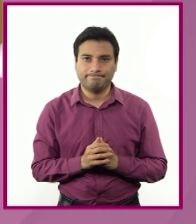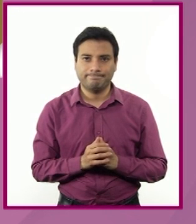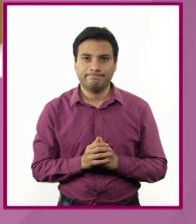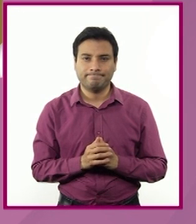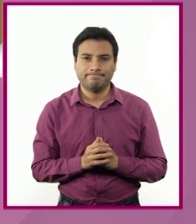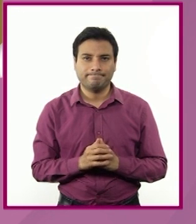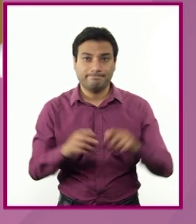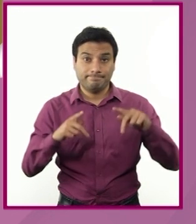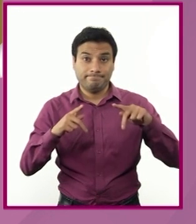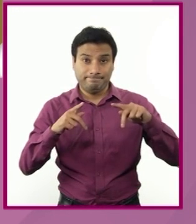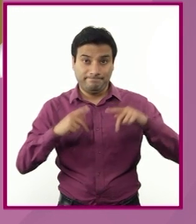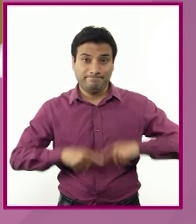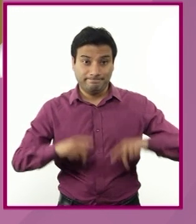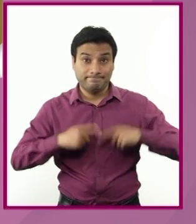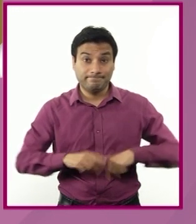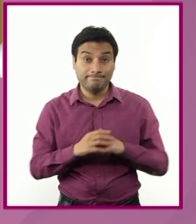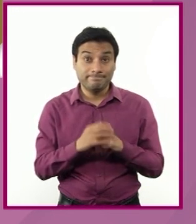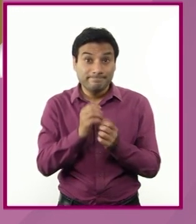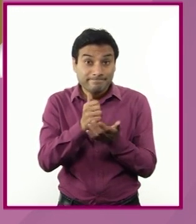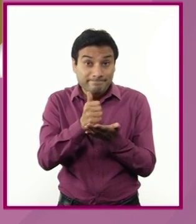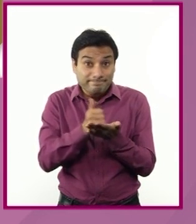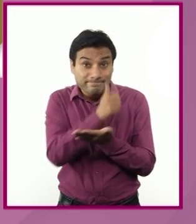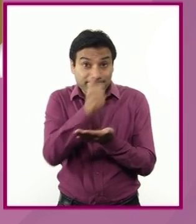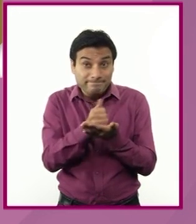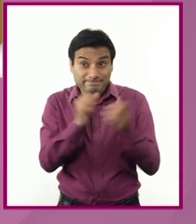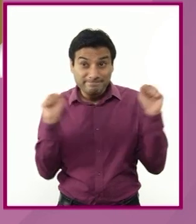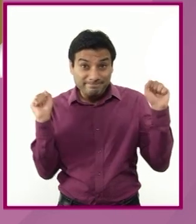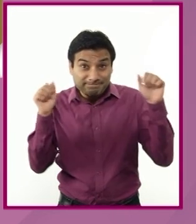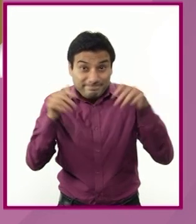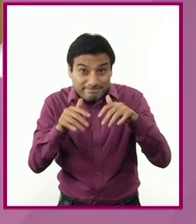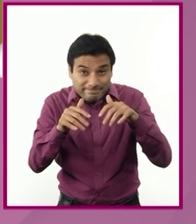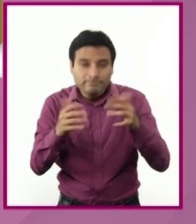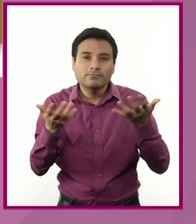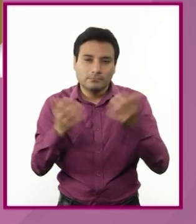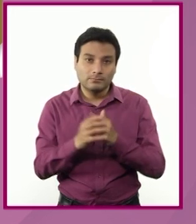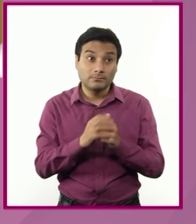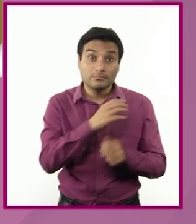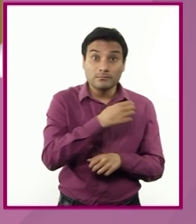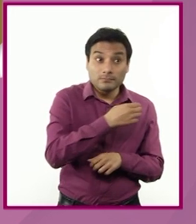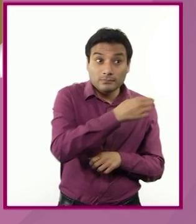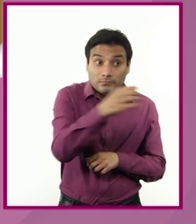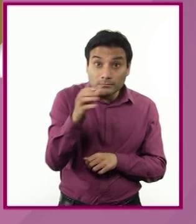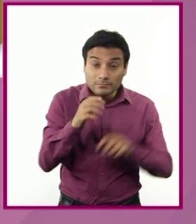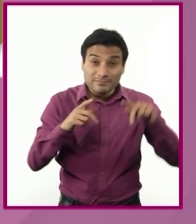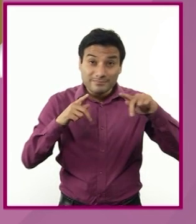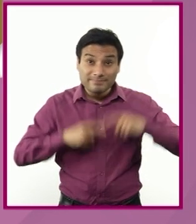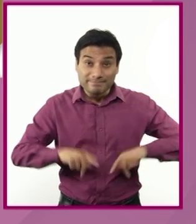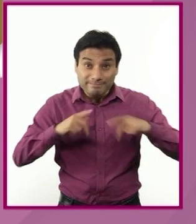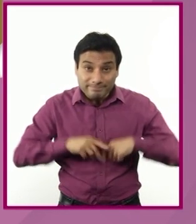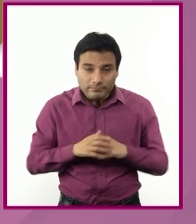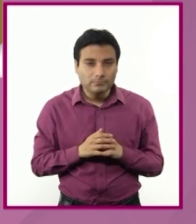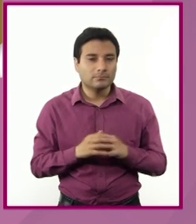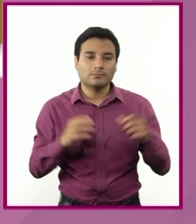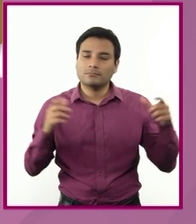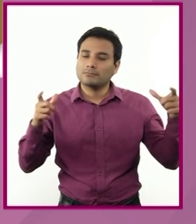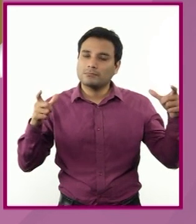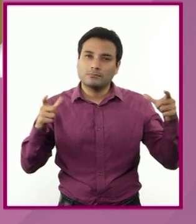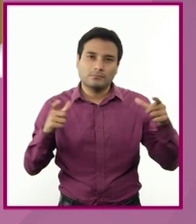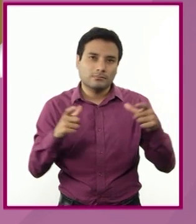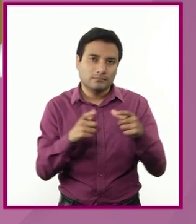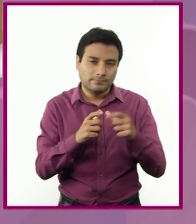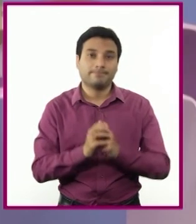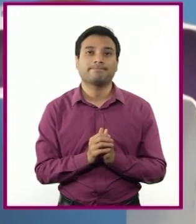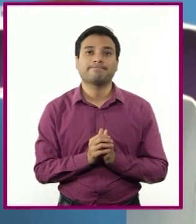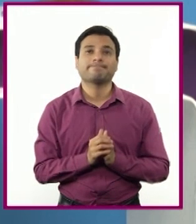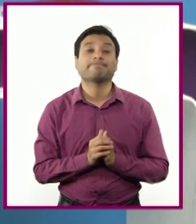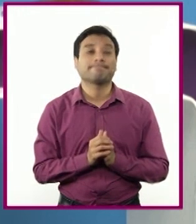la población en las ciudades ha originado una dispersión en las zonas rurales con bajas densidades de población.